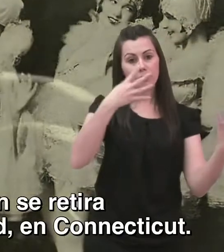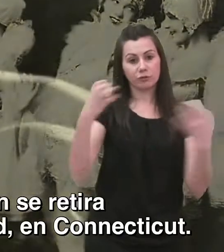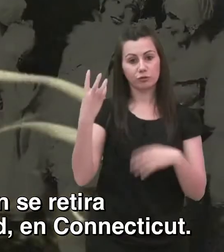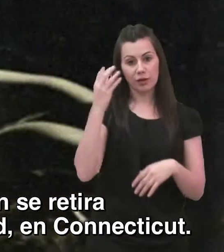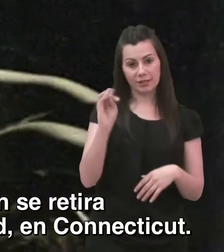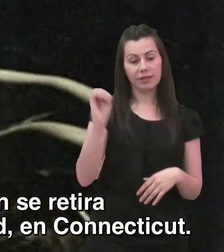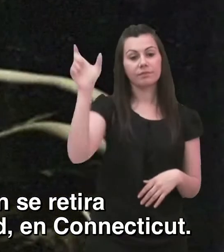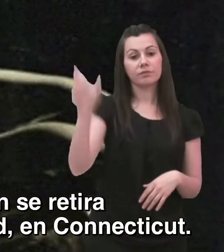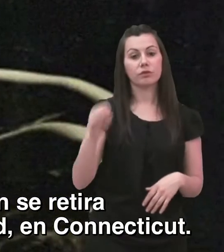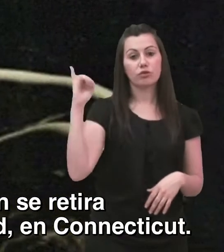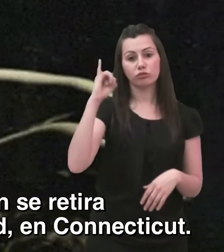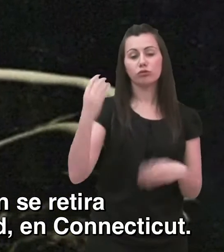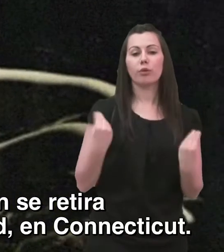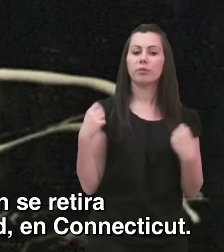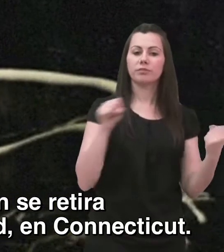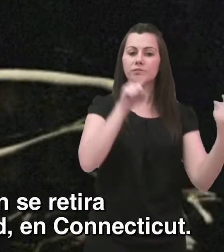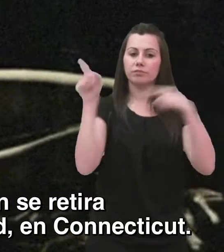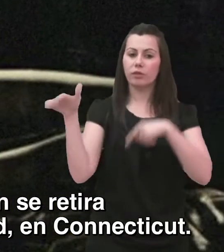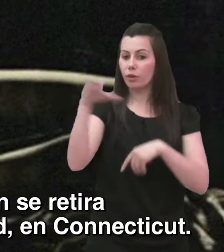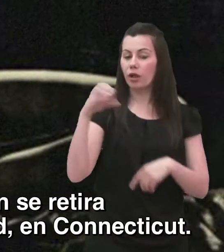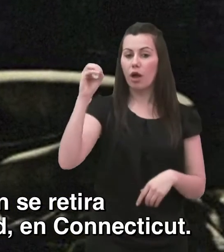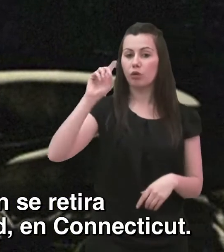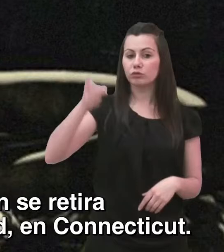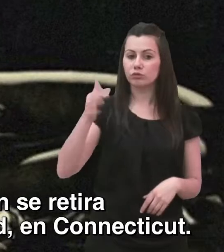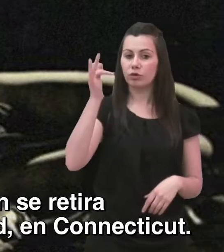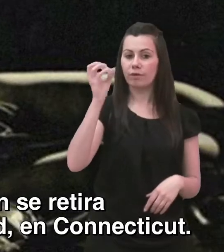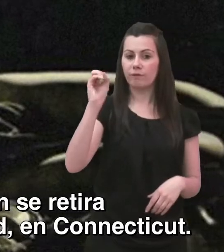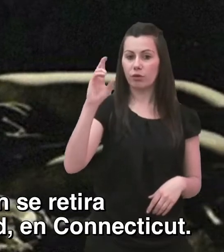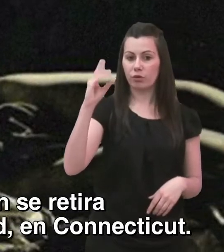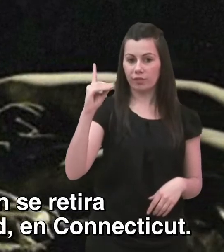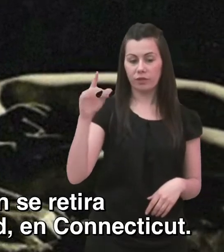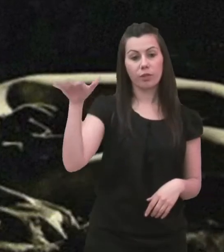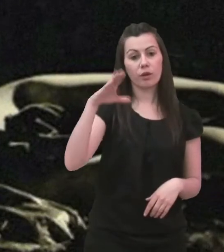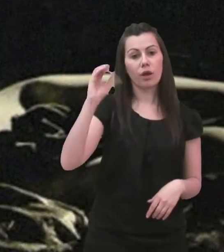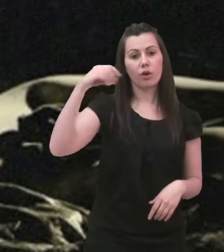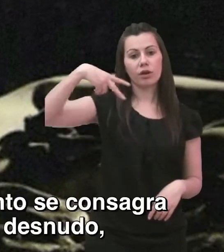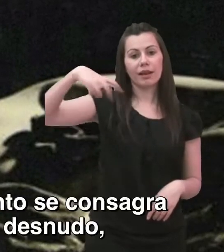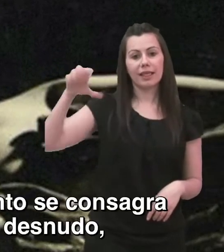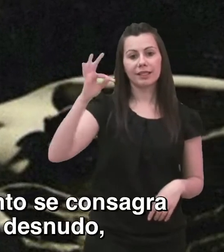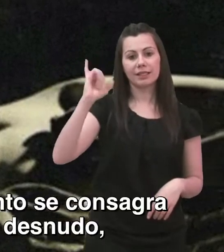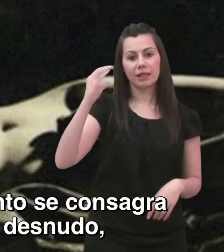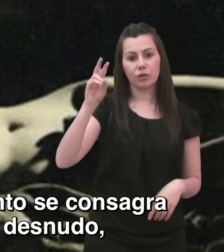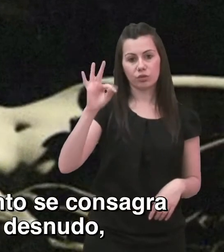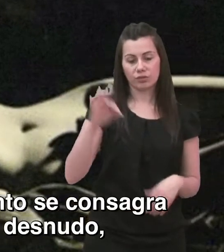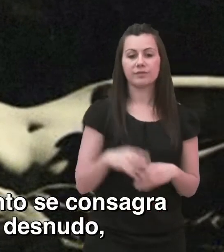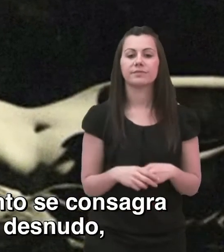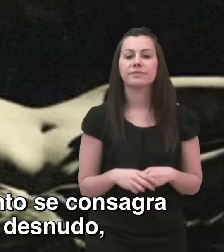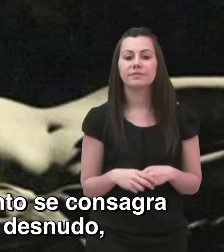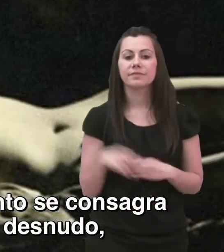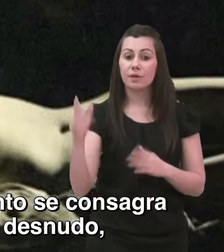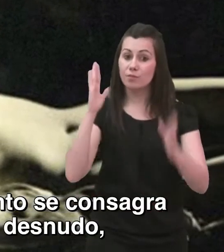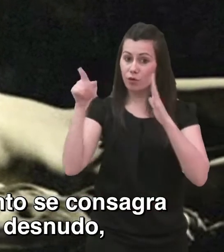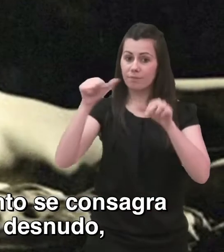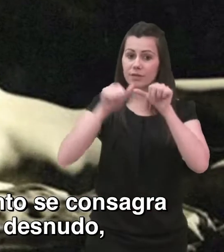En 1940, Johnston se retira a su residencia de Oxford, en Connecticut. A partir de este momento,